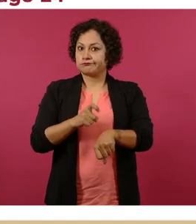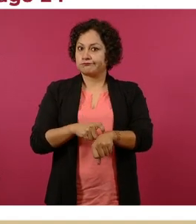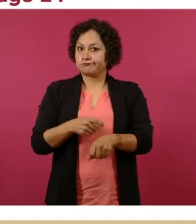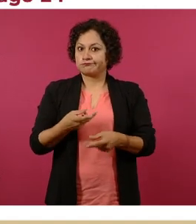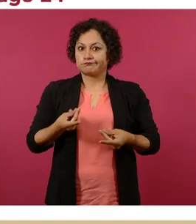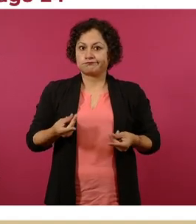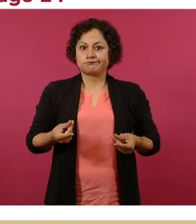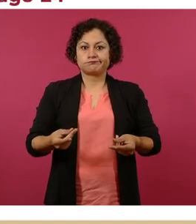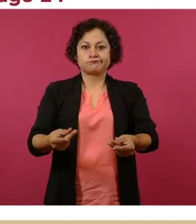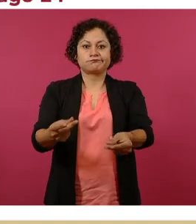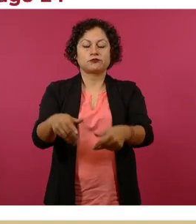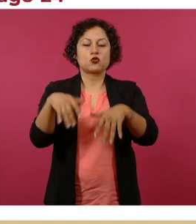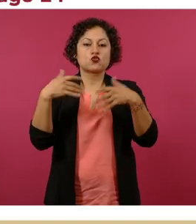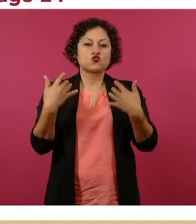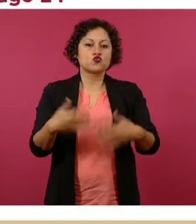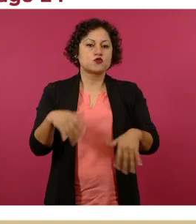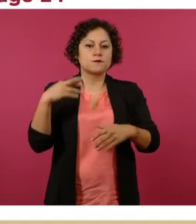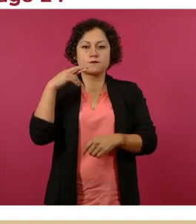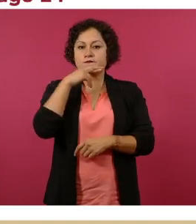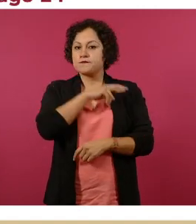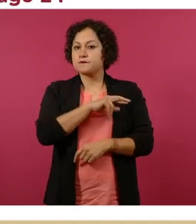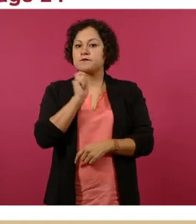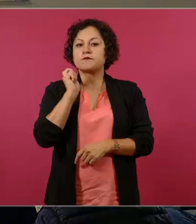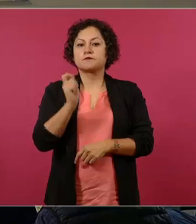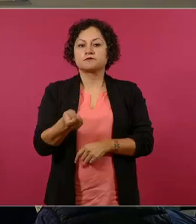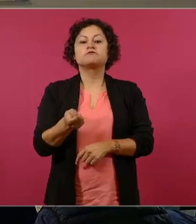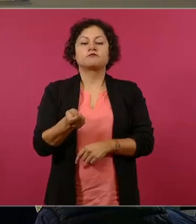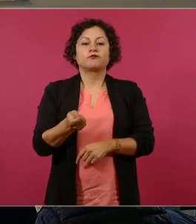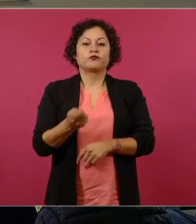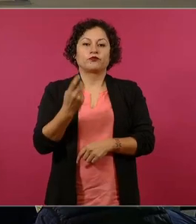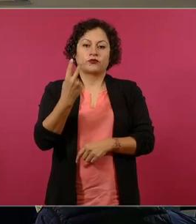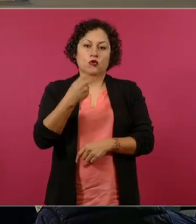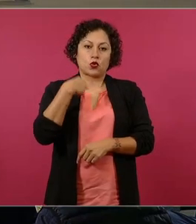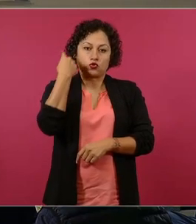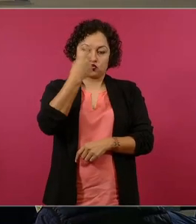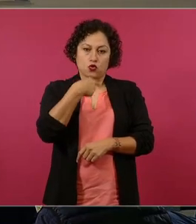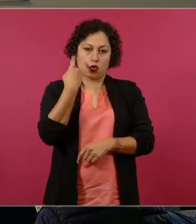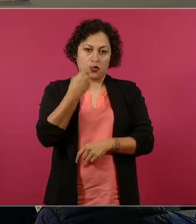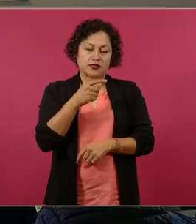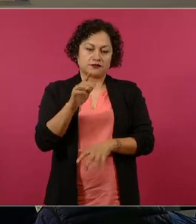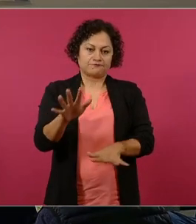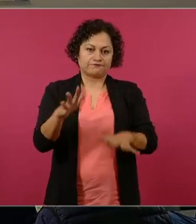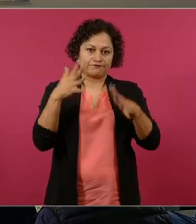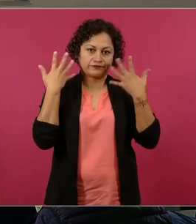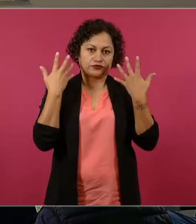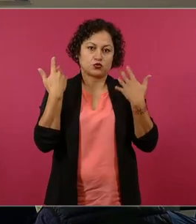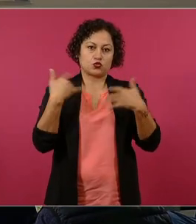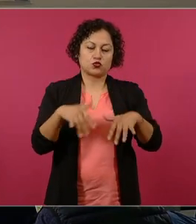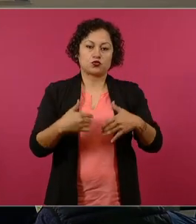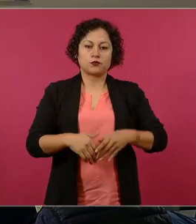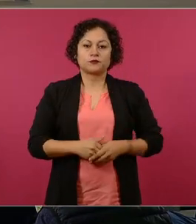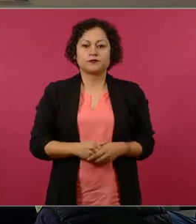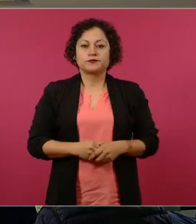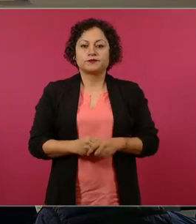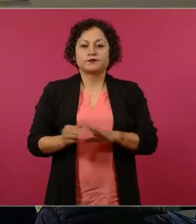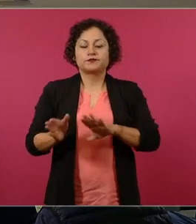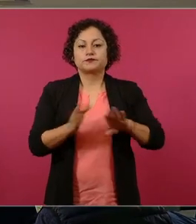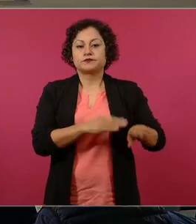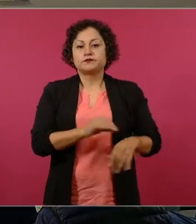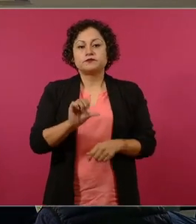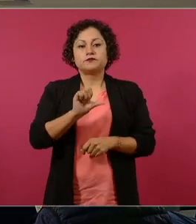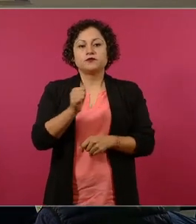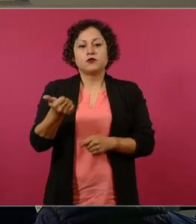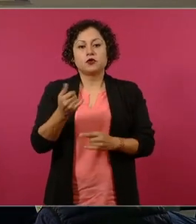es Es aproximadamente de 2 horas eh En cuanto a autopistas